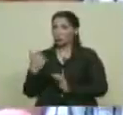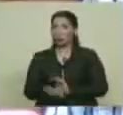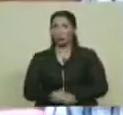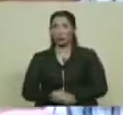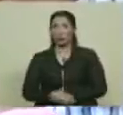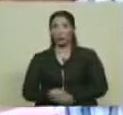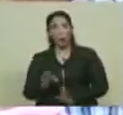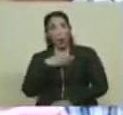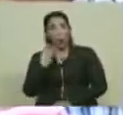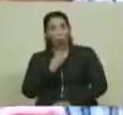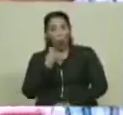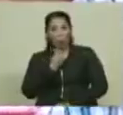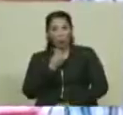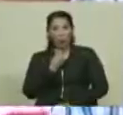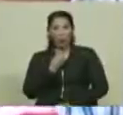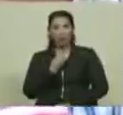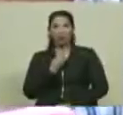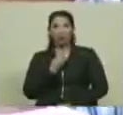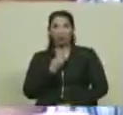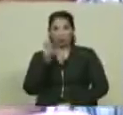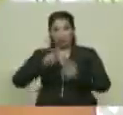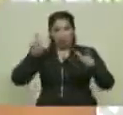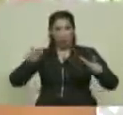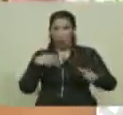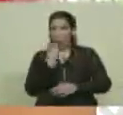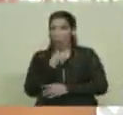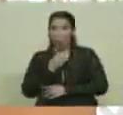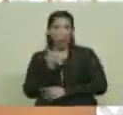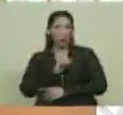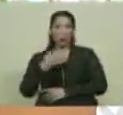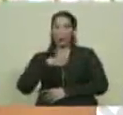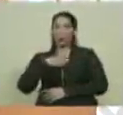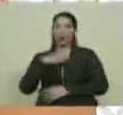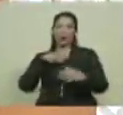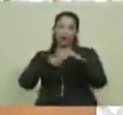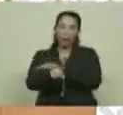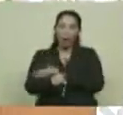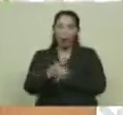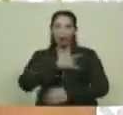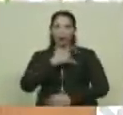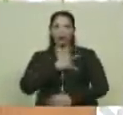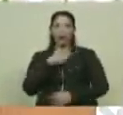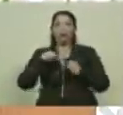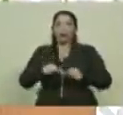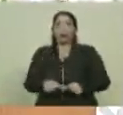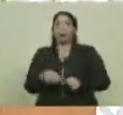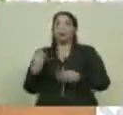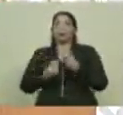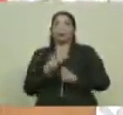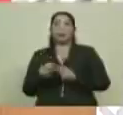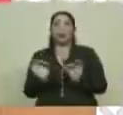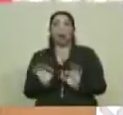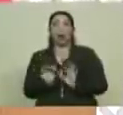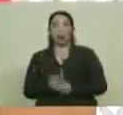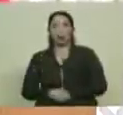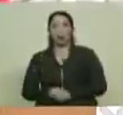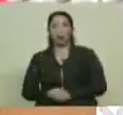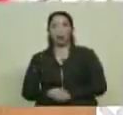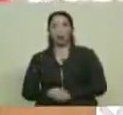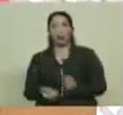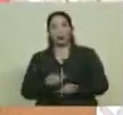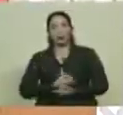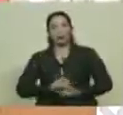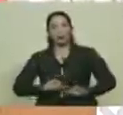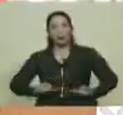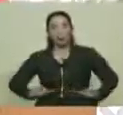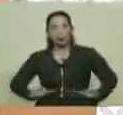Los jóvenes, la población flotante, comité de bachilleres sin cupo había, se declaraban en huelga de hambre y llegaba la ICI de la época y